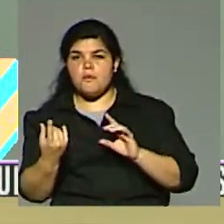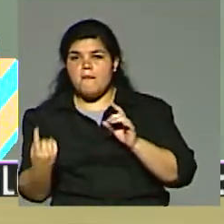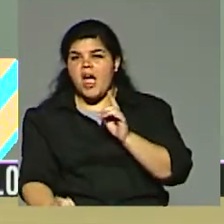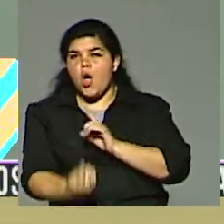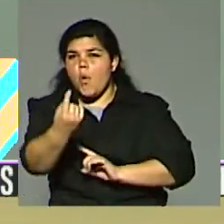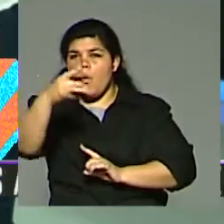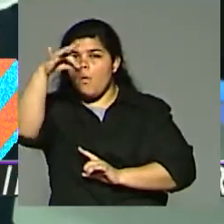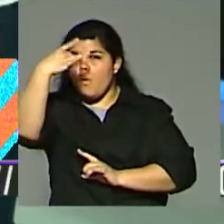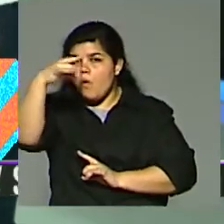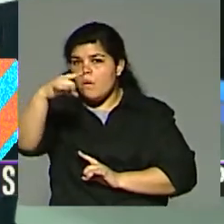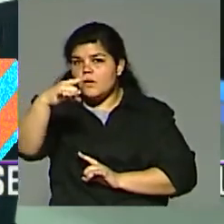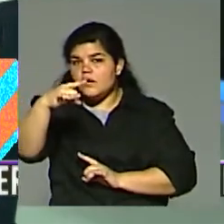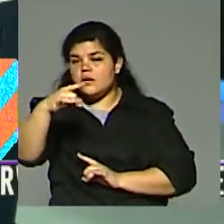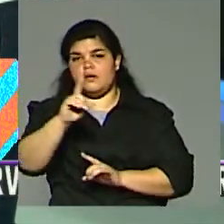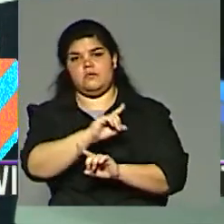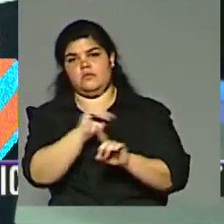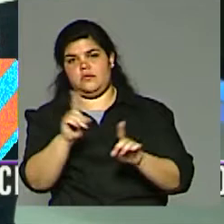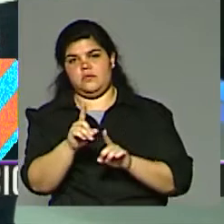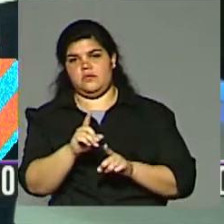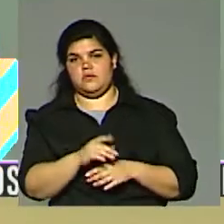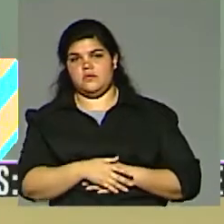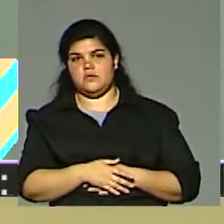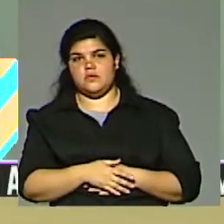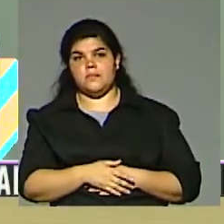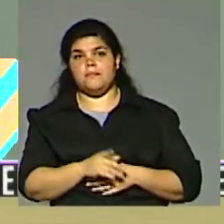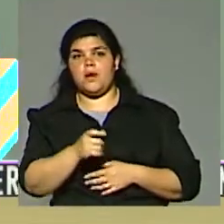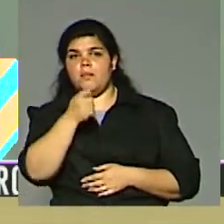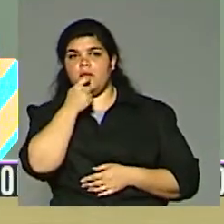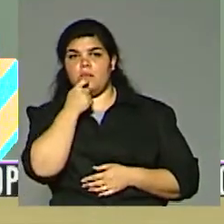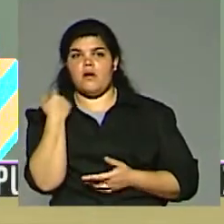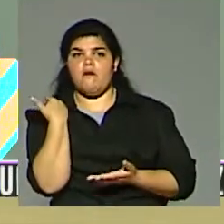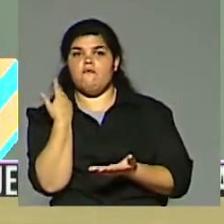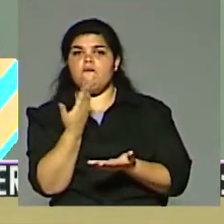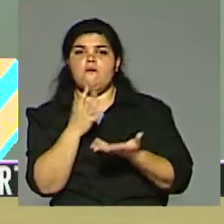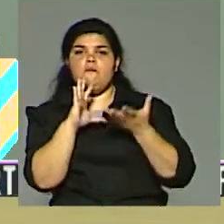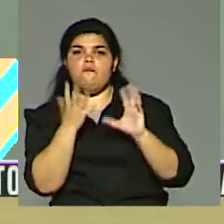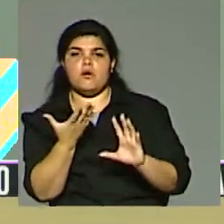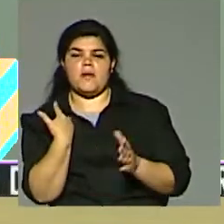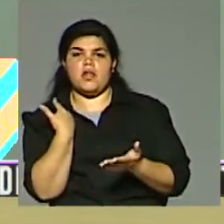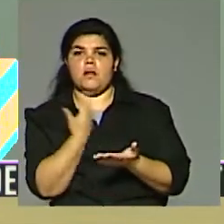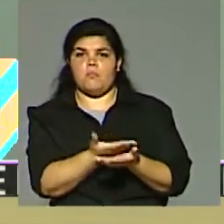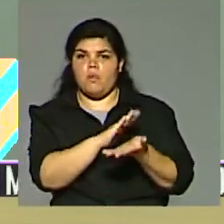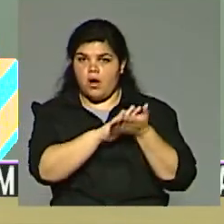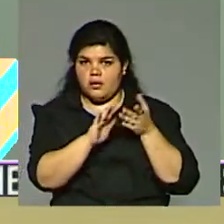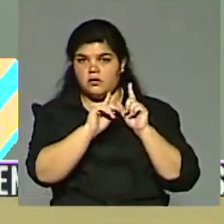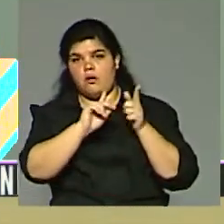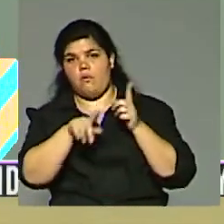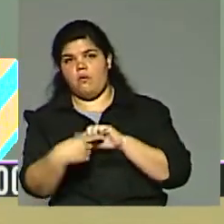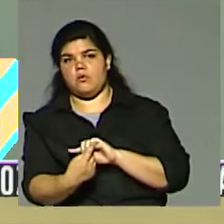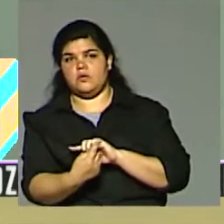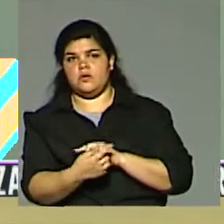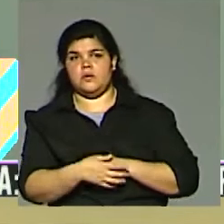de ahí nosotros digamos solo es, por ejemplo, la propuesta metodológica o solo son los recursos o la adopción